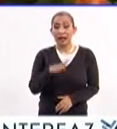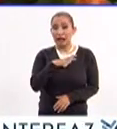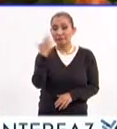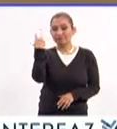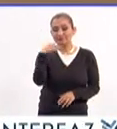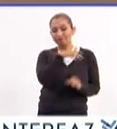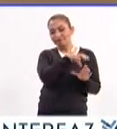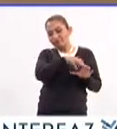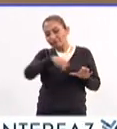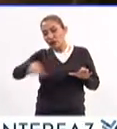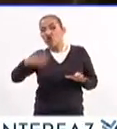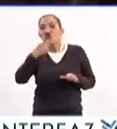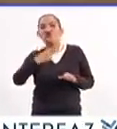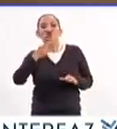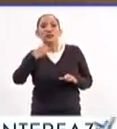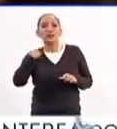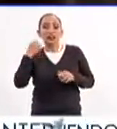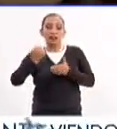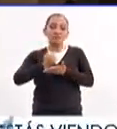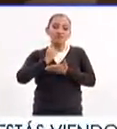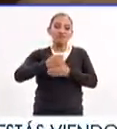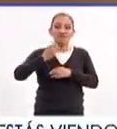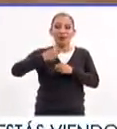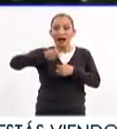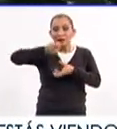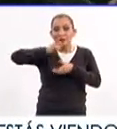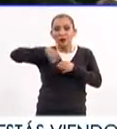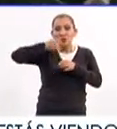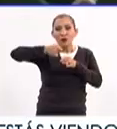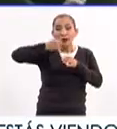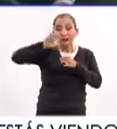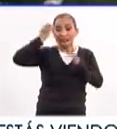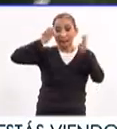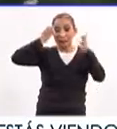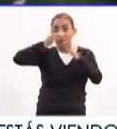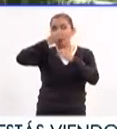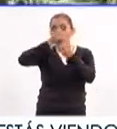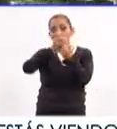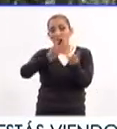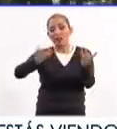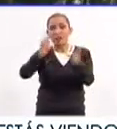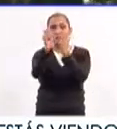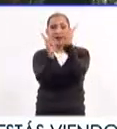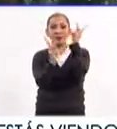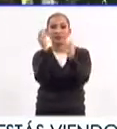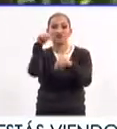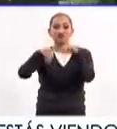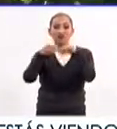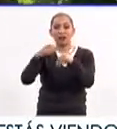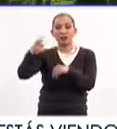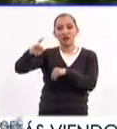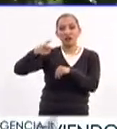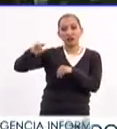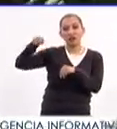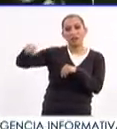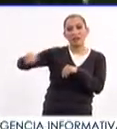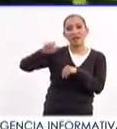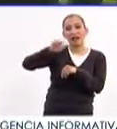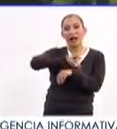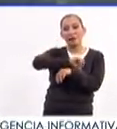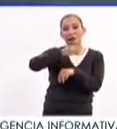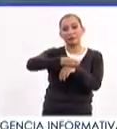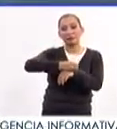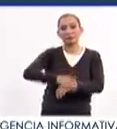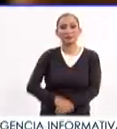un recorrido de dulces y nieves artesanales, además de una exhibición de flores y plantas cultivadas en Xochimilco y Álvaro